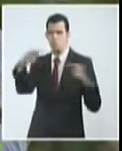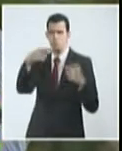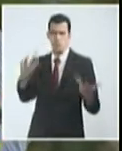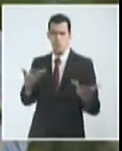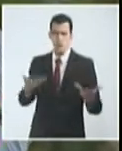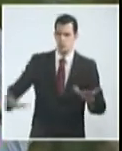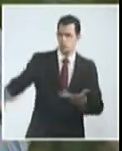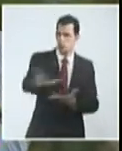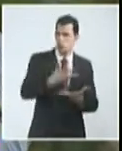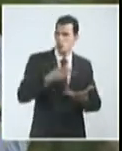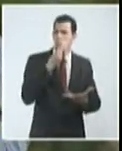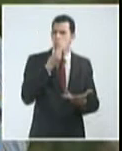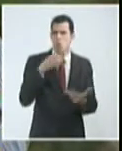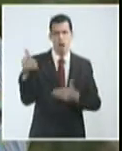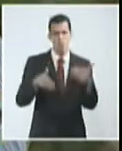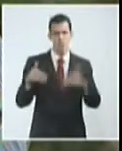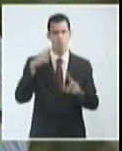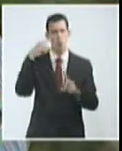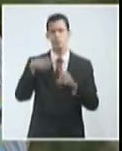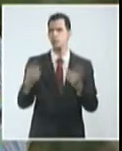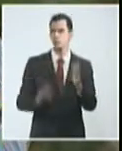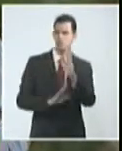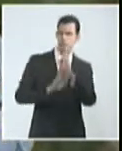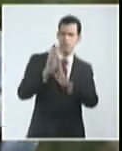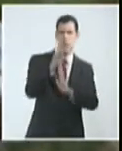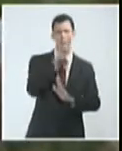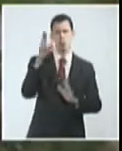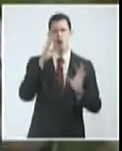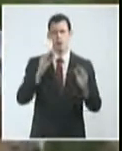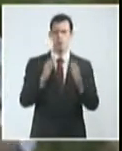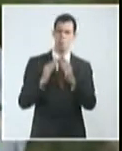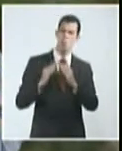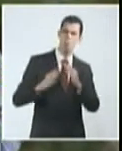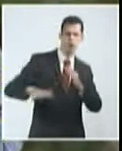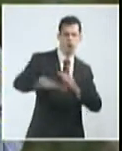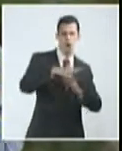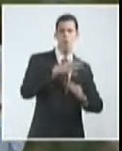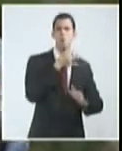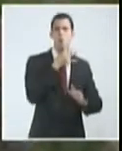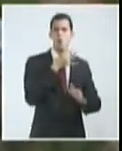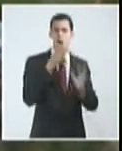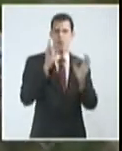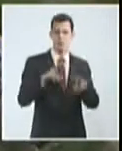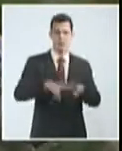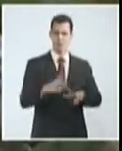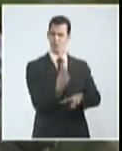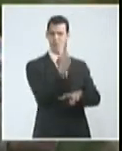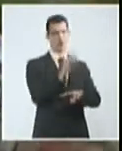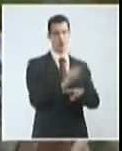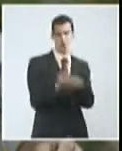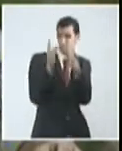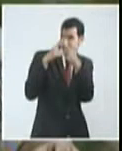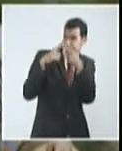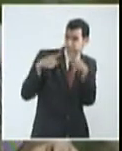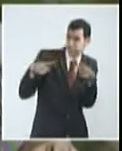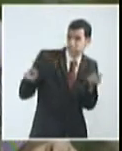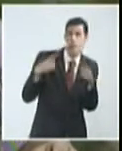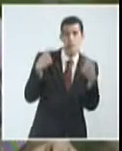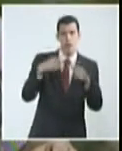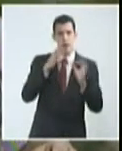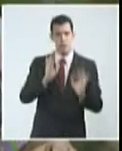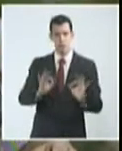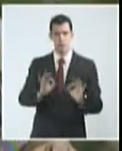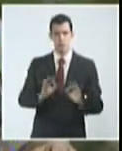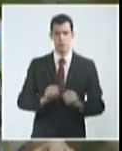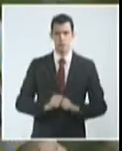esta revolución en las comunidades y extenderlo a todo el país. En días pasados, ustedes lo conocen, invitamos a todos